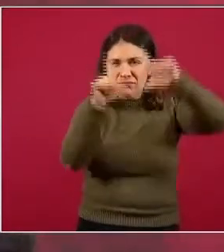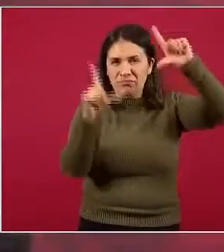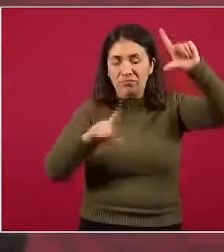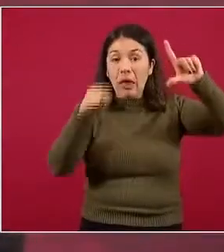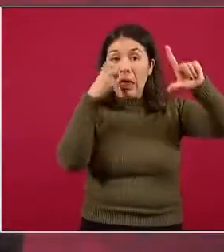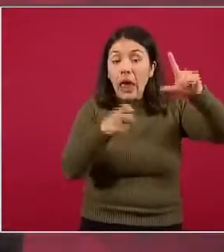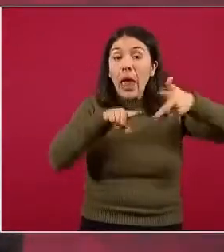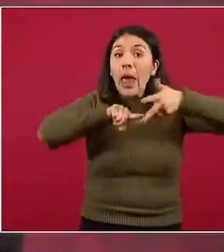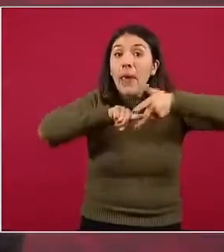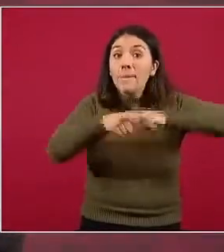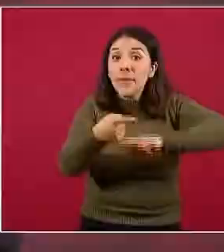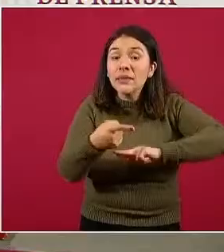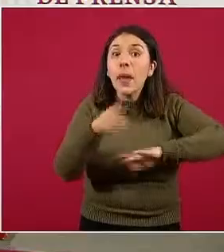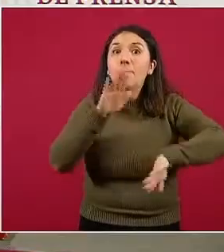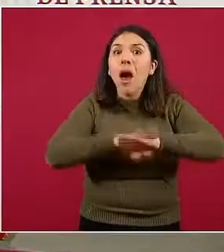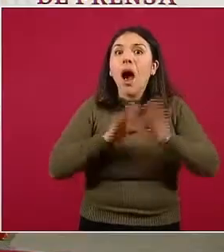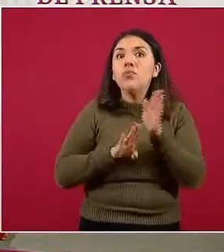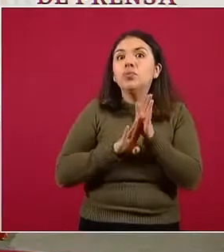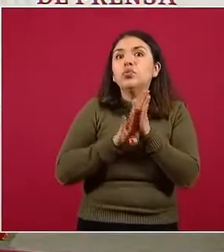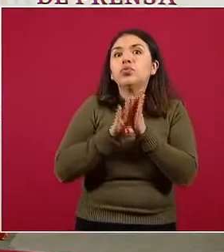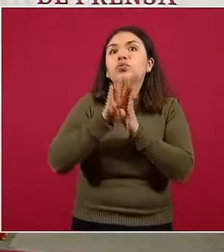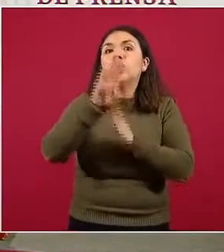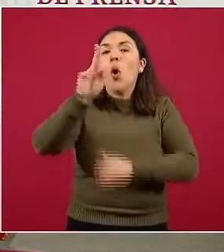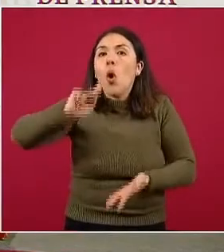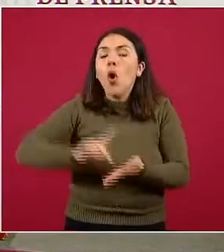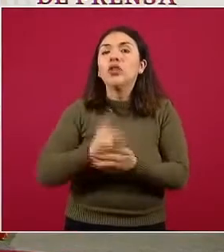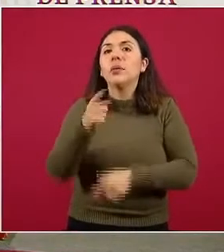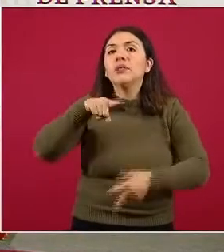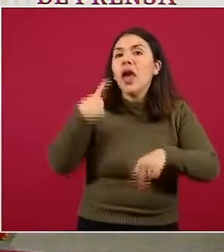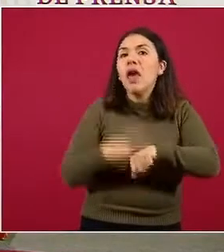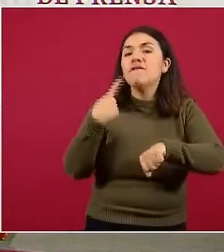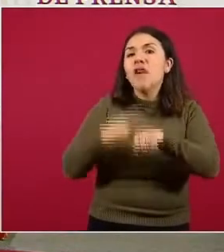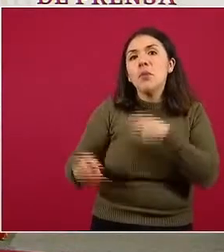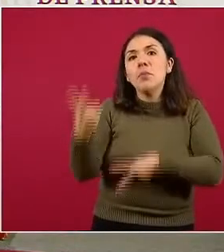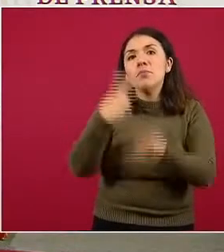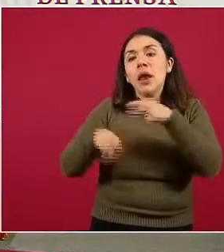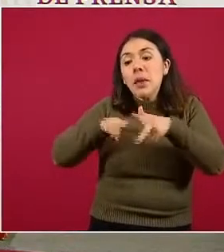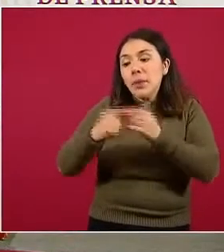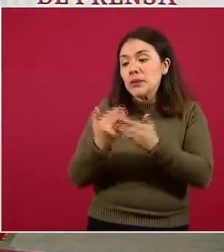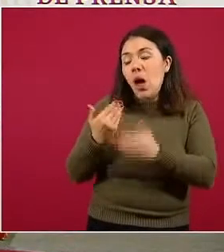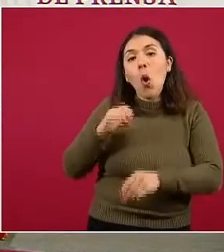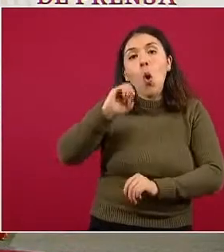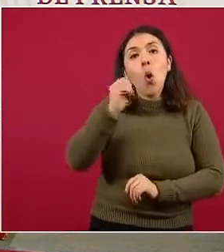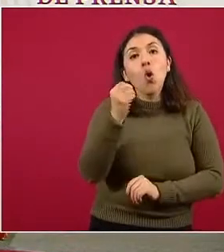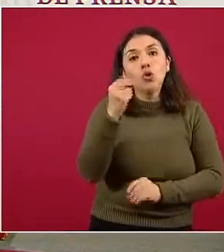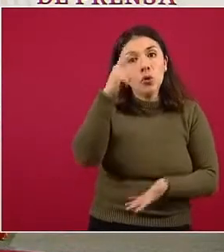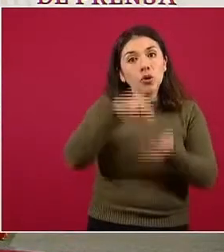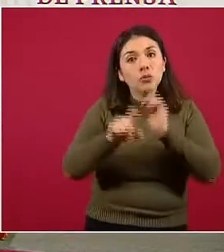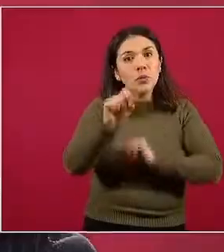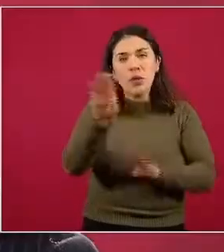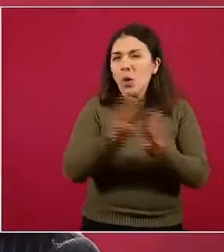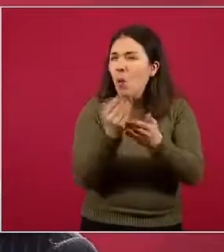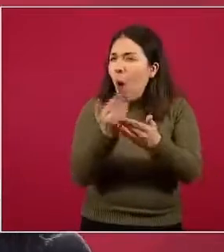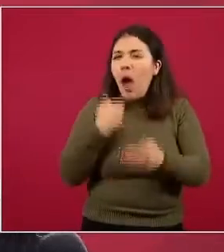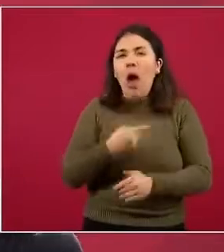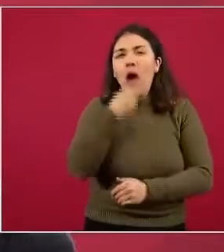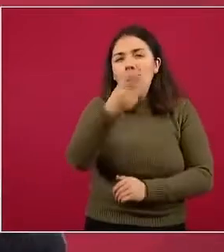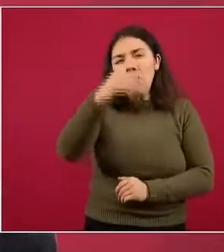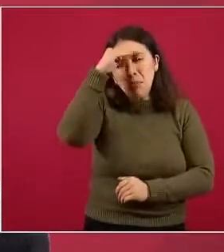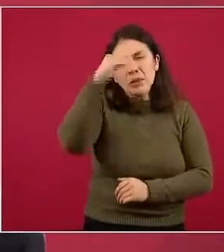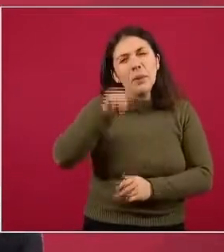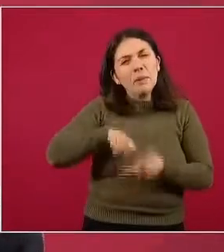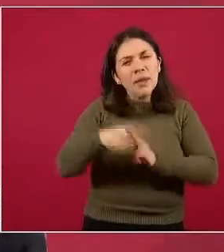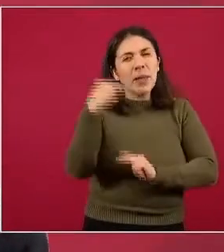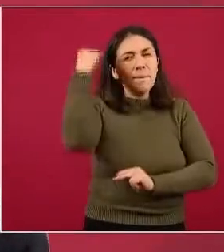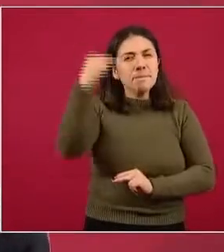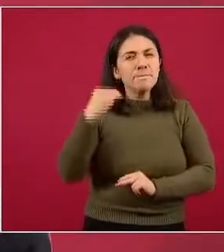donde empezó este fenómeno de repunte o de rebrote en octubre de 2020, tal como lo habíamos predicho desde